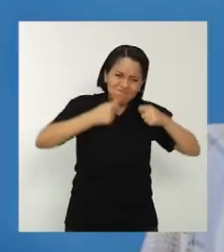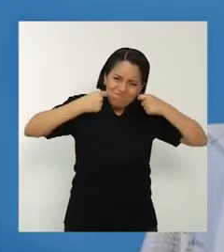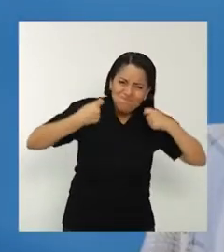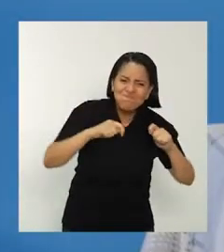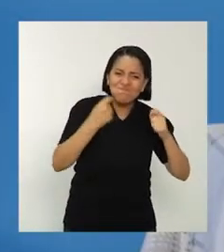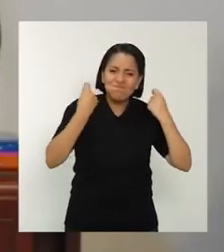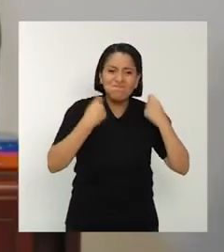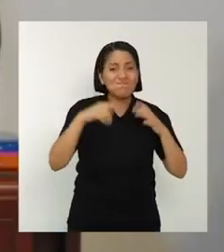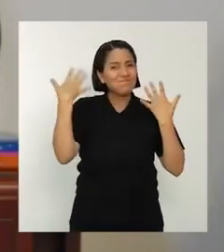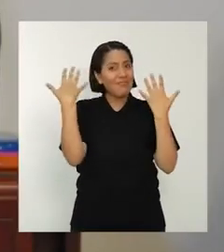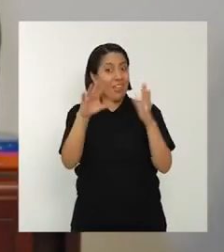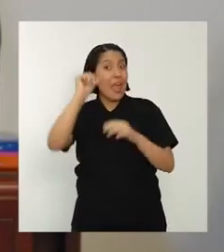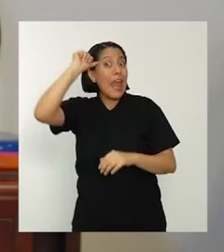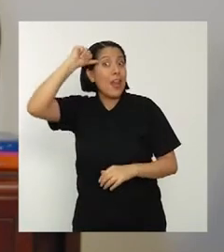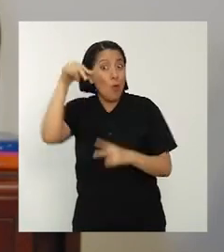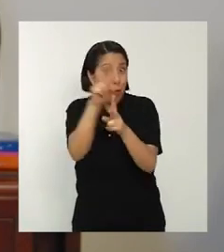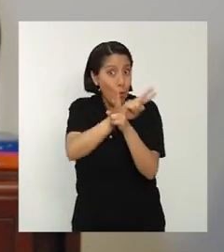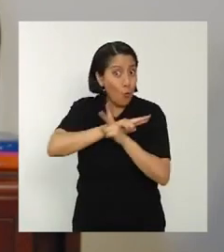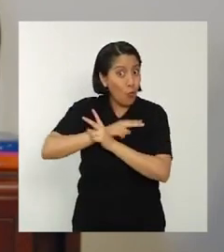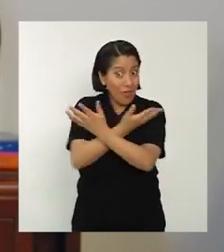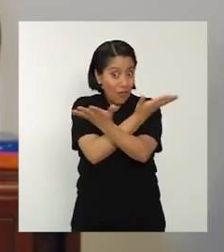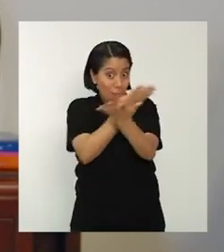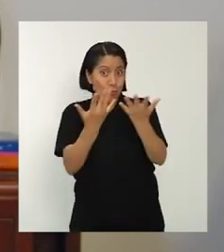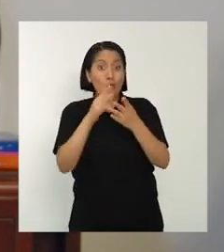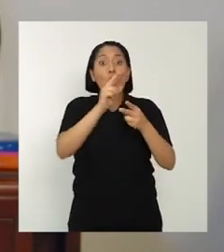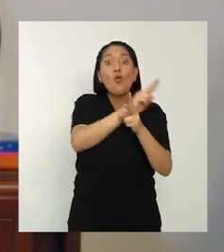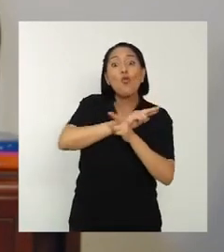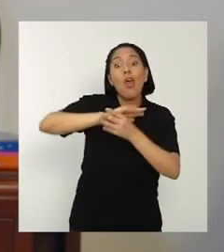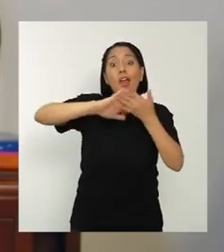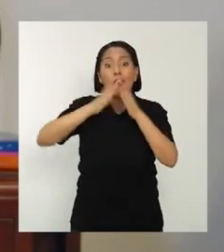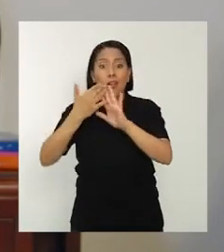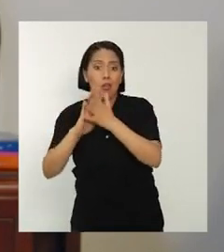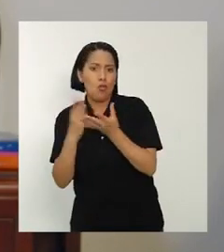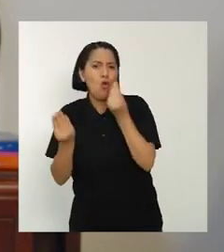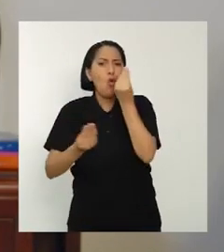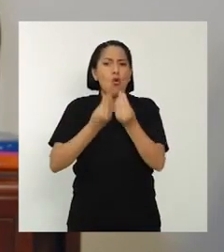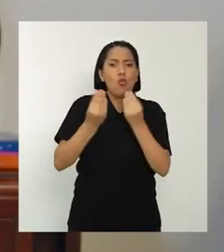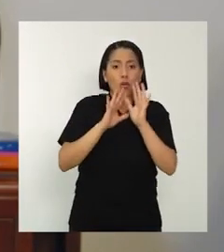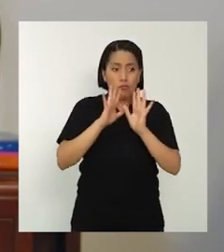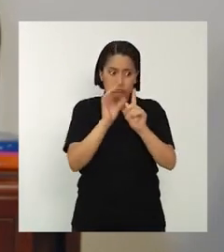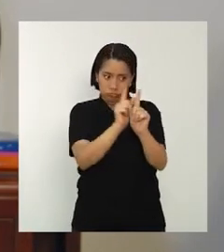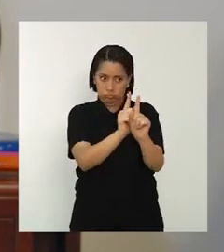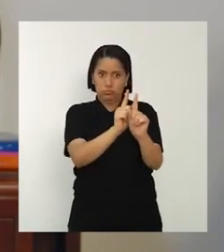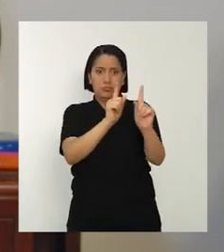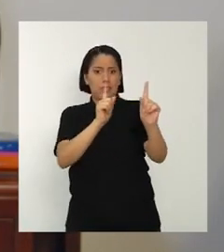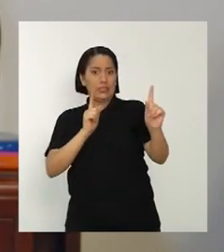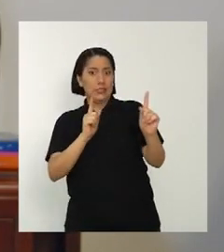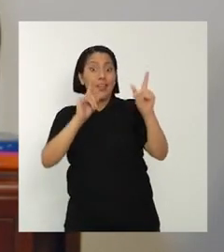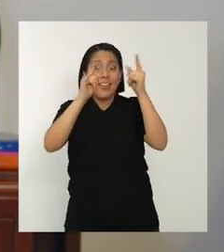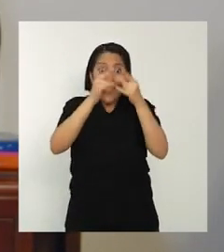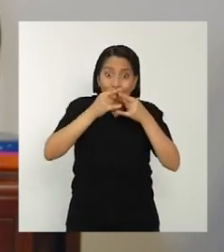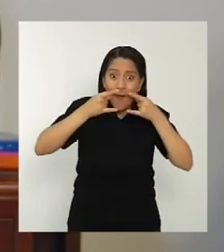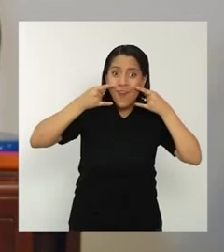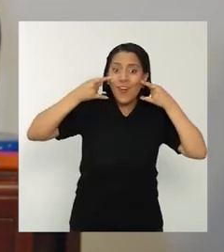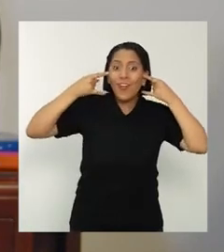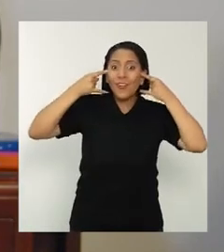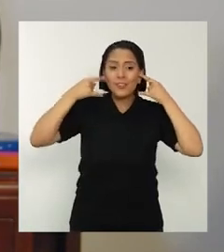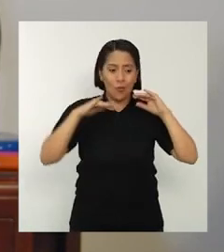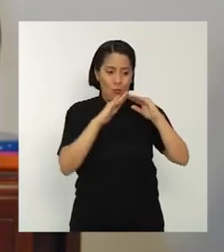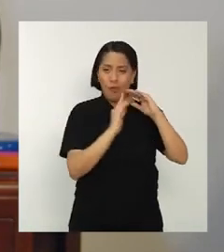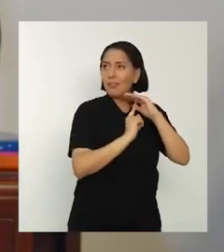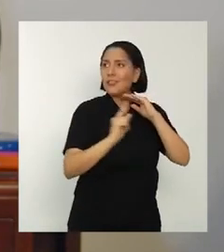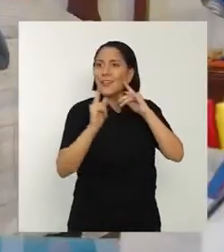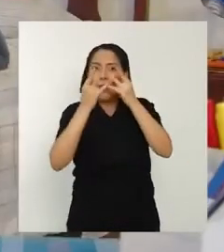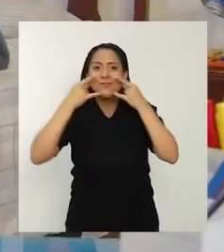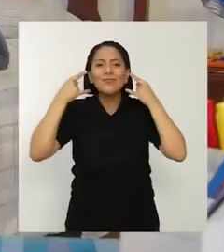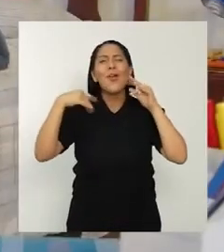verdad. Recuerda cuidarte y cuidar a tu familia y comunidad, teniendo cuidado, manteniendo tu distancia y usando mascarilla al salir